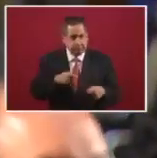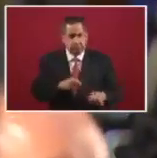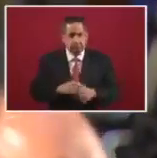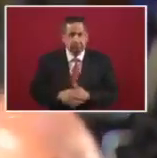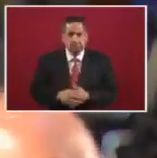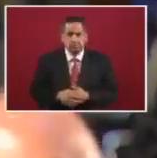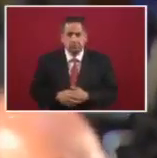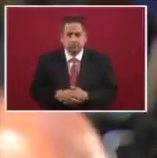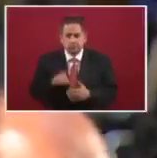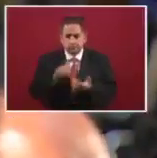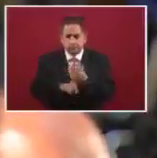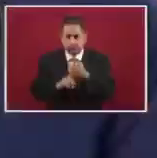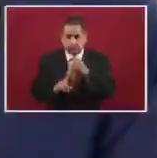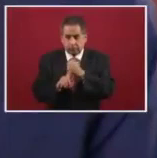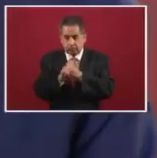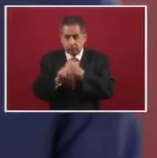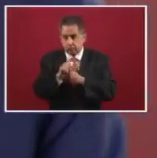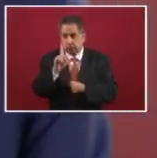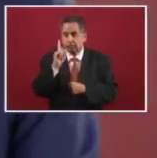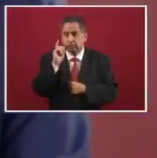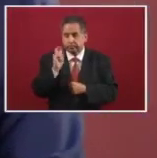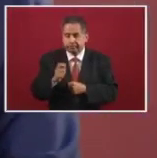Tienen un problema serio en la laguna